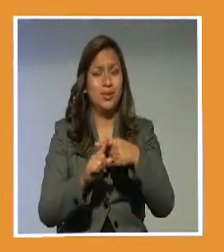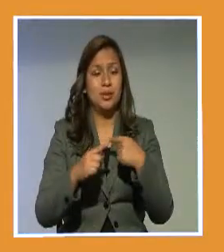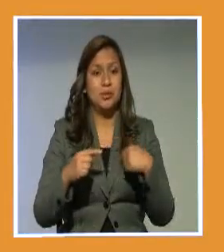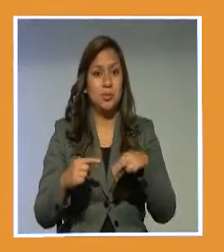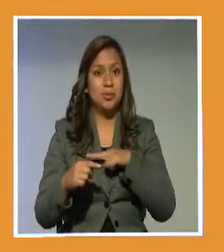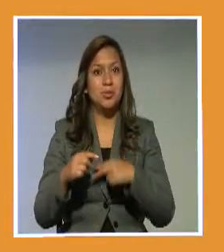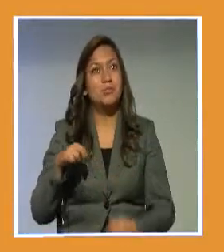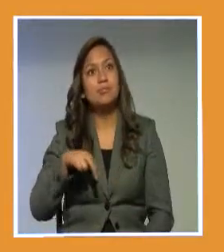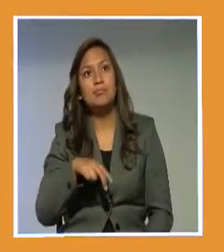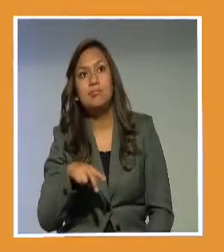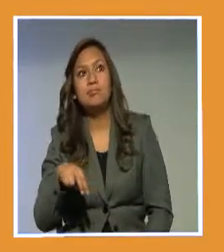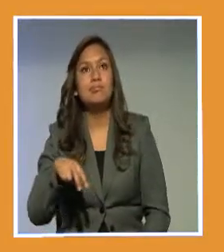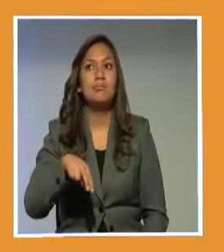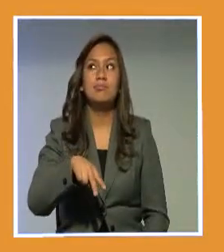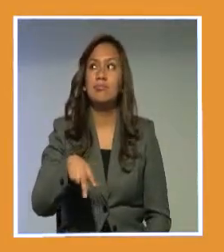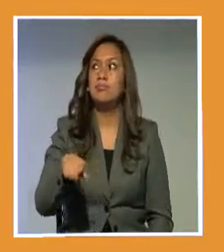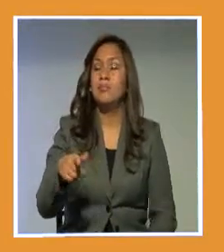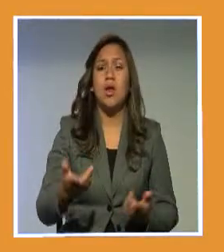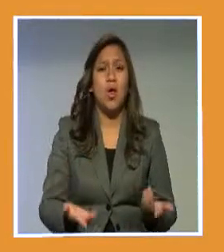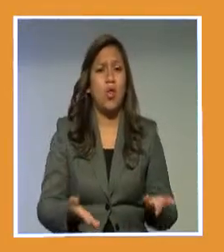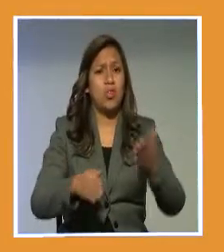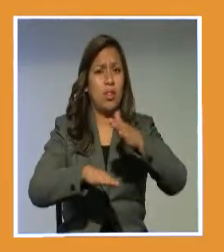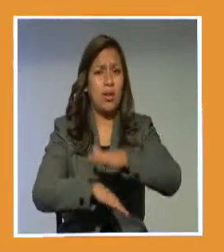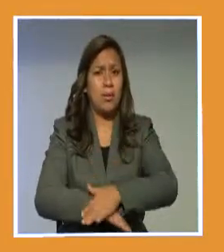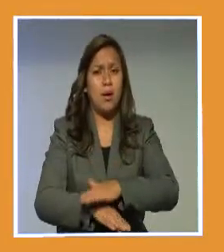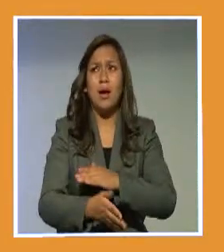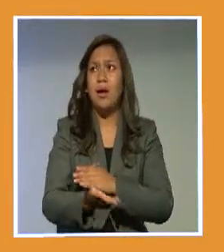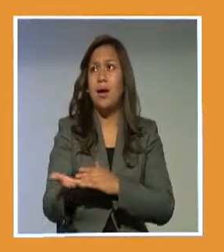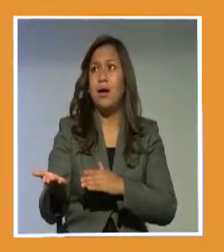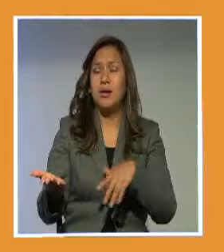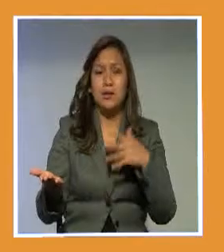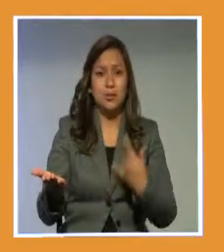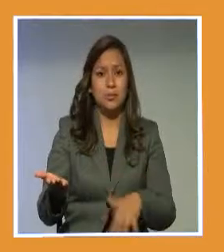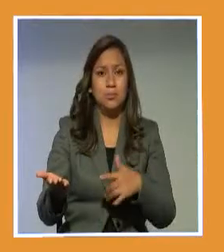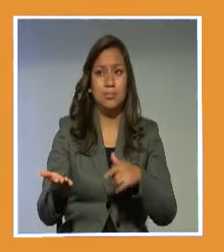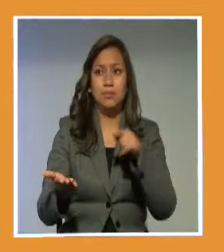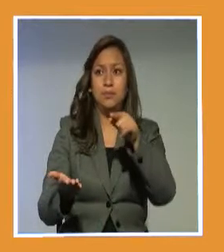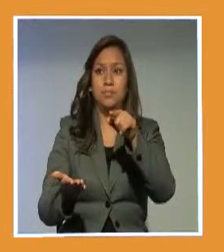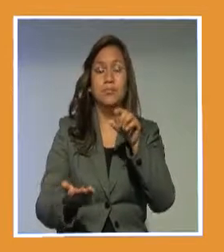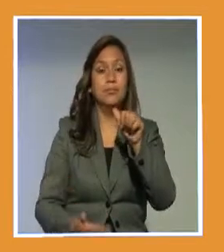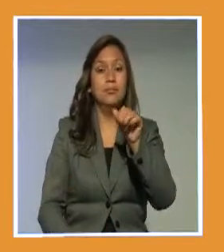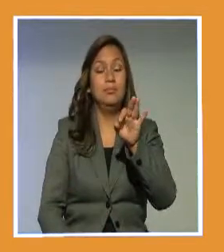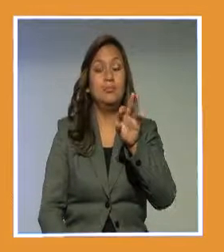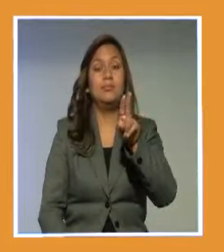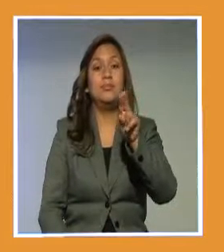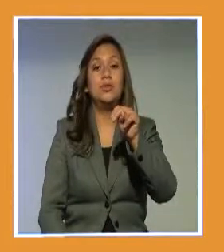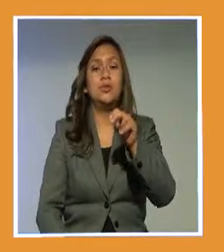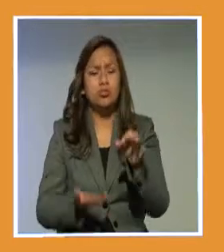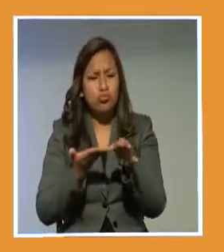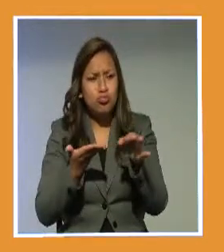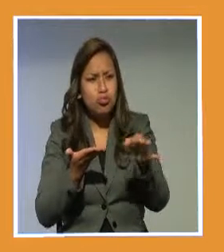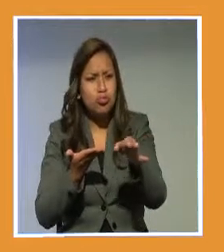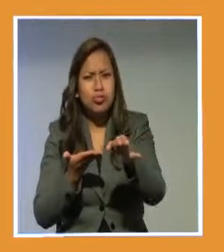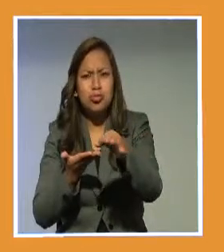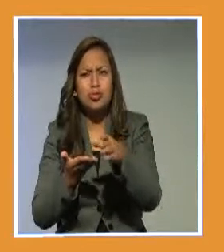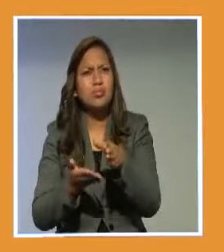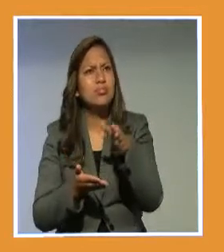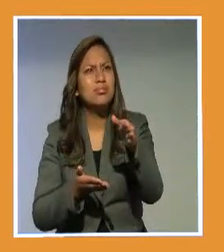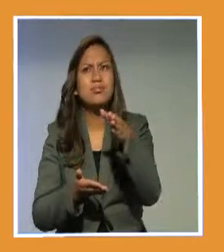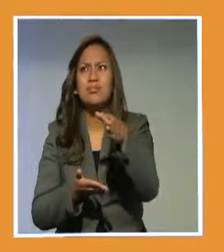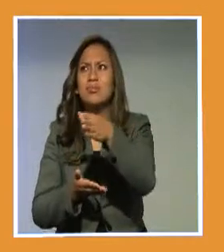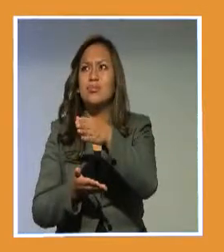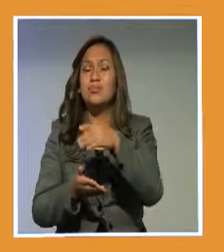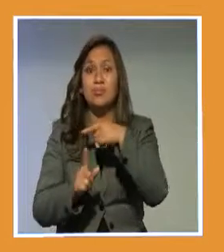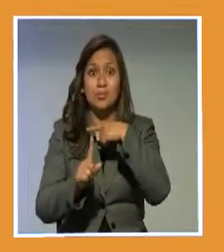un poquito dentro de aquí de Otavalo, de otros puntos de la provincia, Cotacacha, Tuntaki, realmente ha tenido un éxito